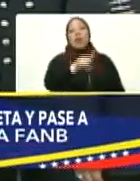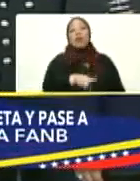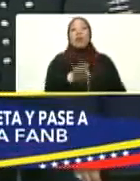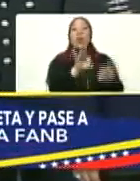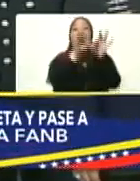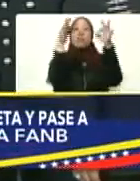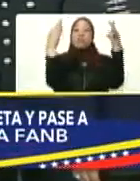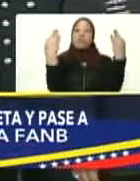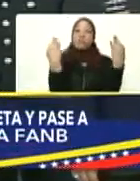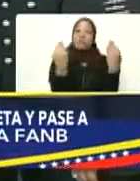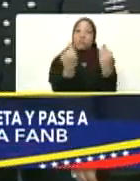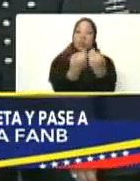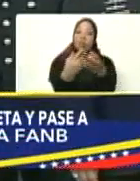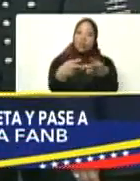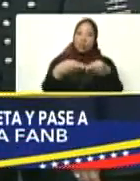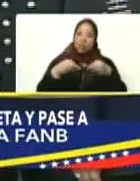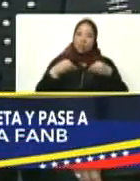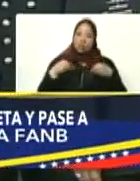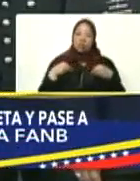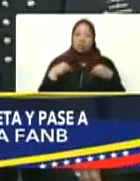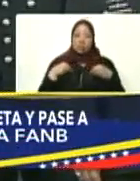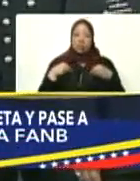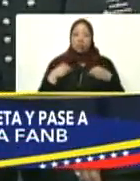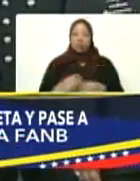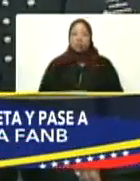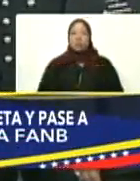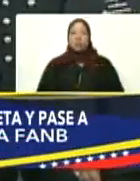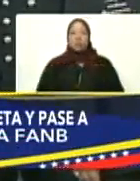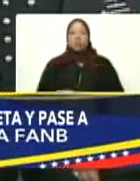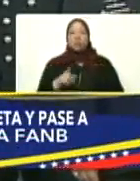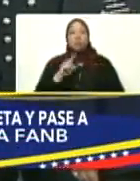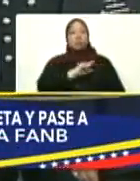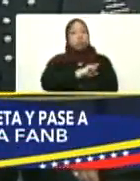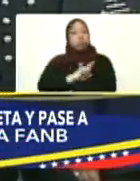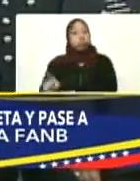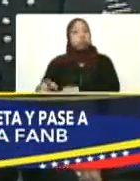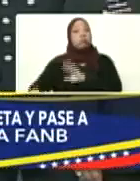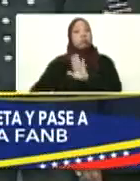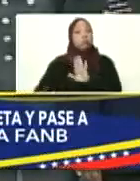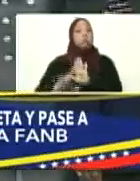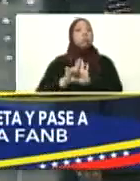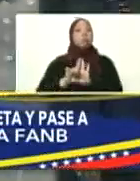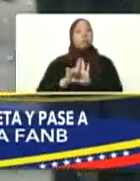así reconocidos. Si no, serán castigados por la ley.